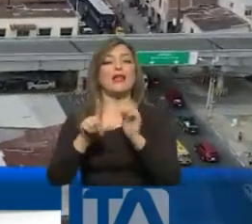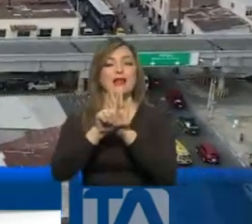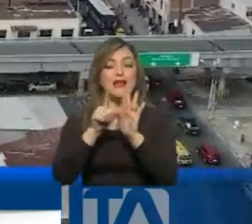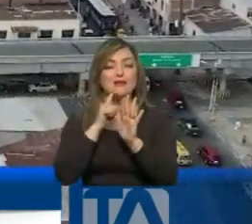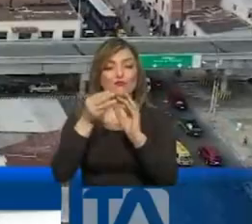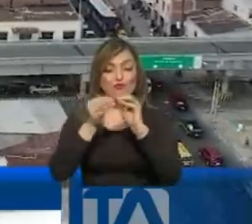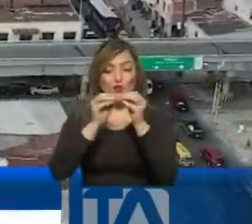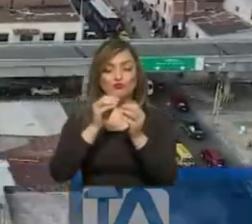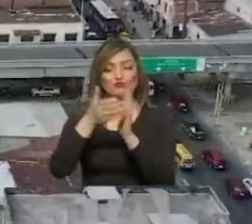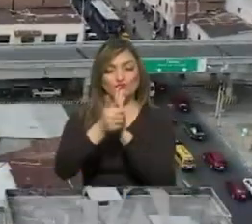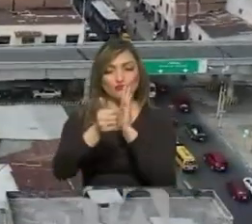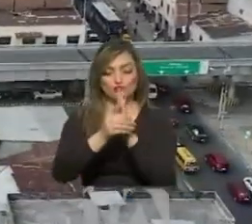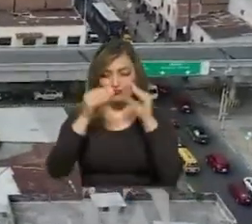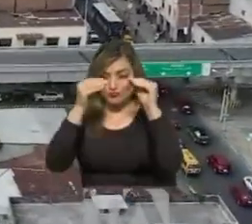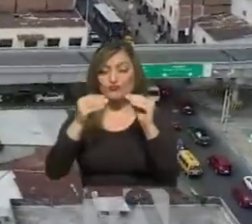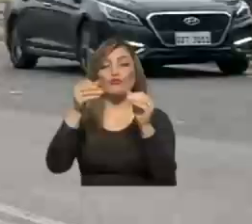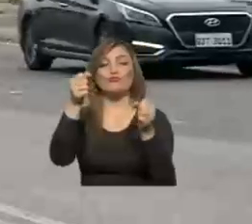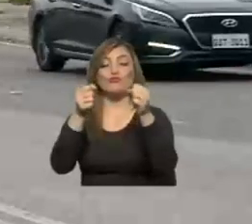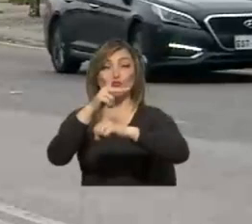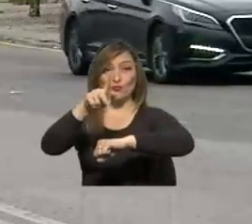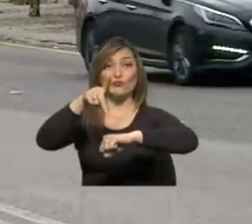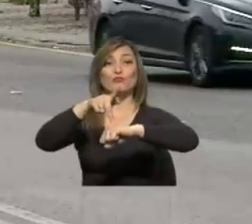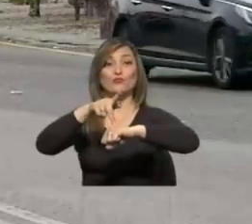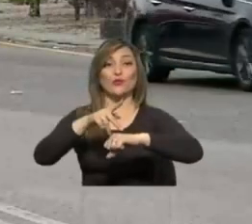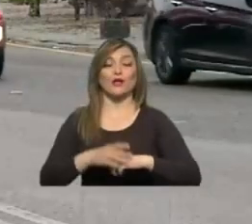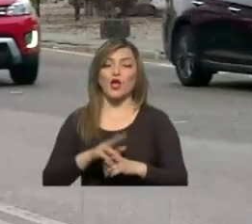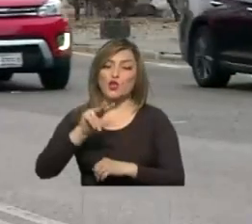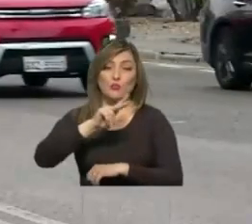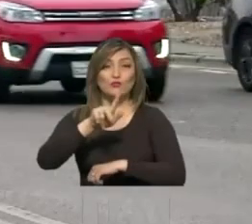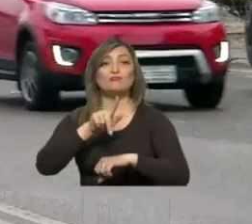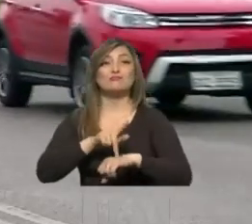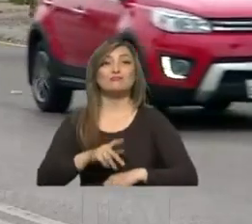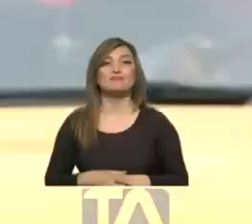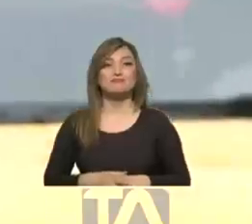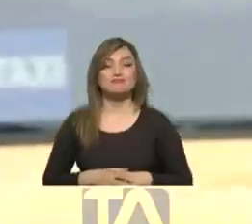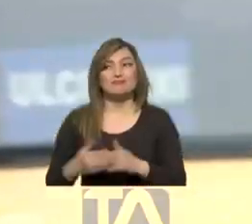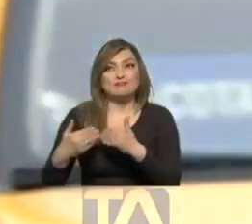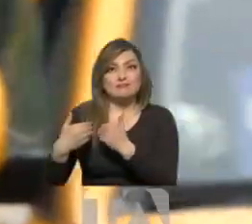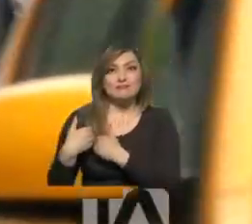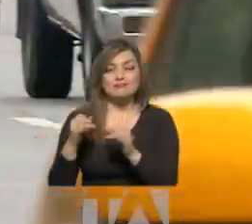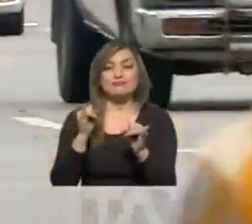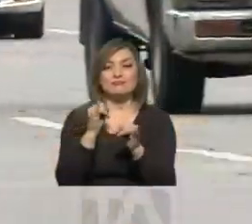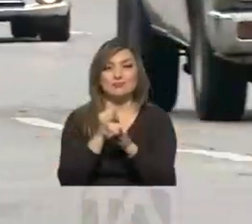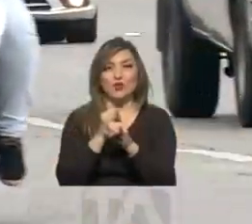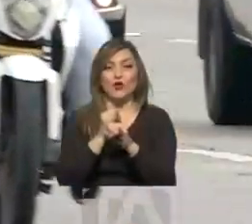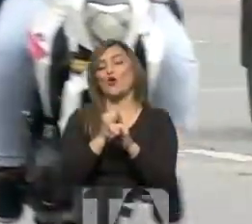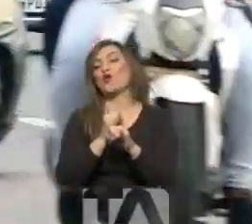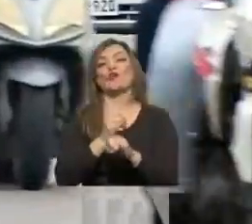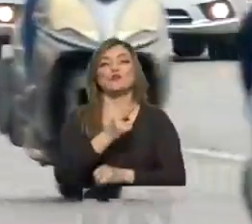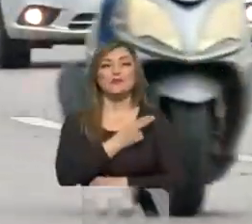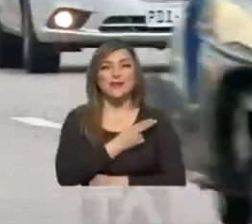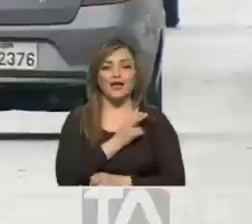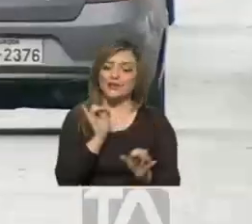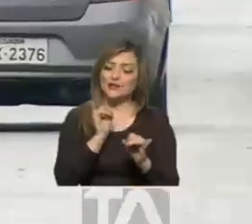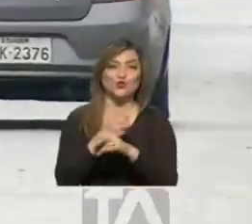y entrenamiento de los aspirantes a conductores profesionales y no profesionales estará a cargo de las instituciones de educación superior